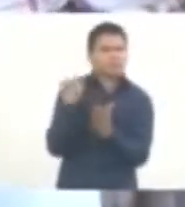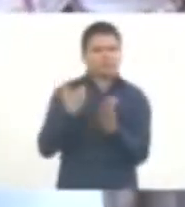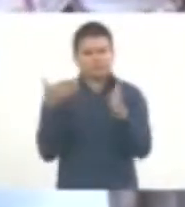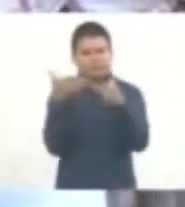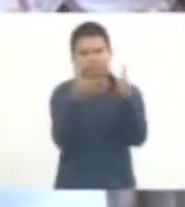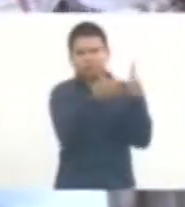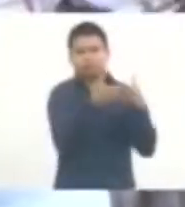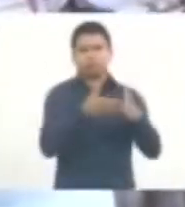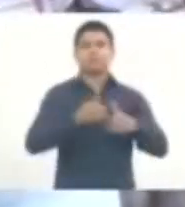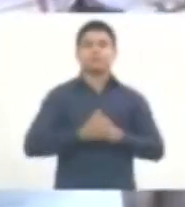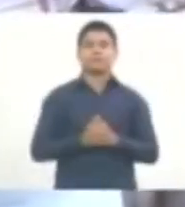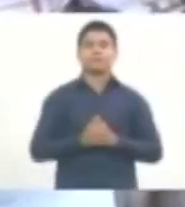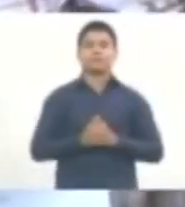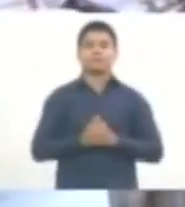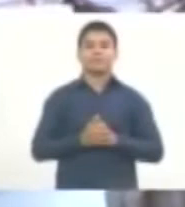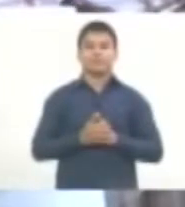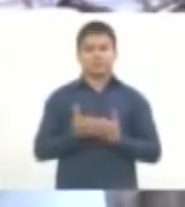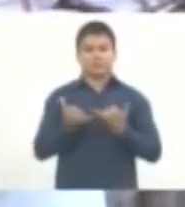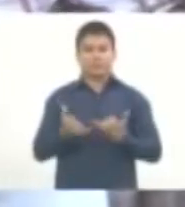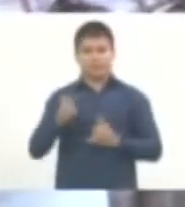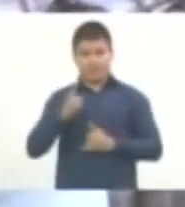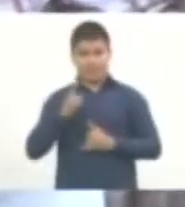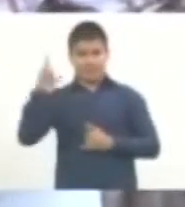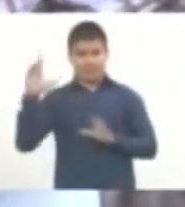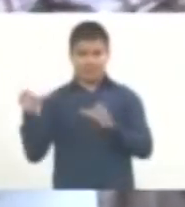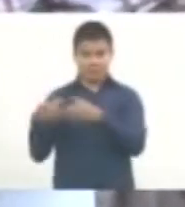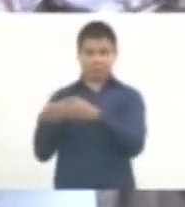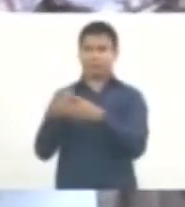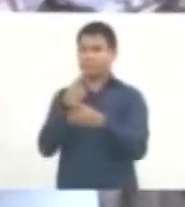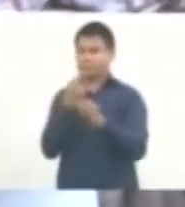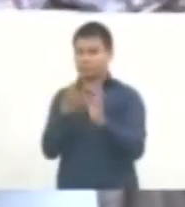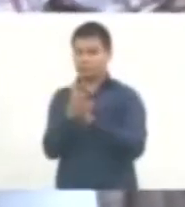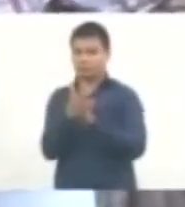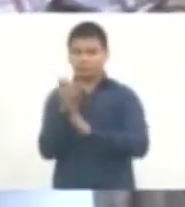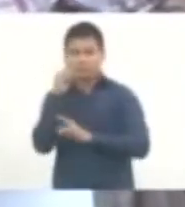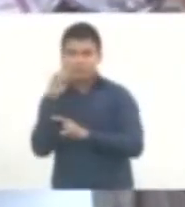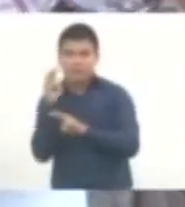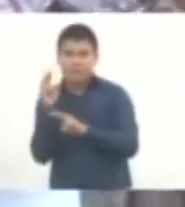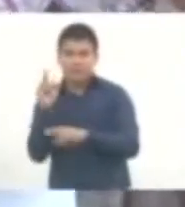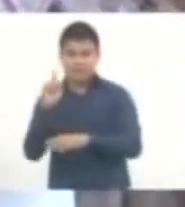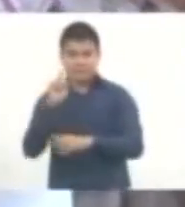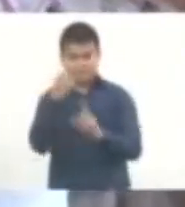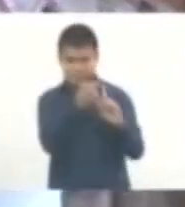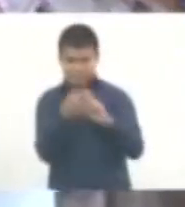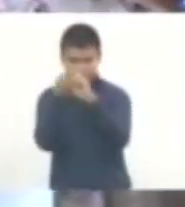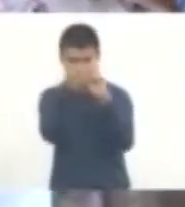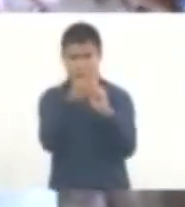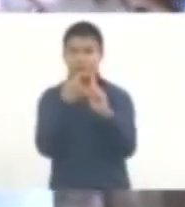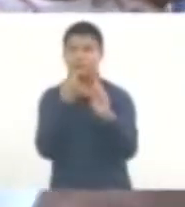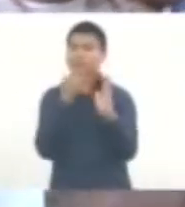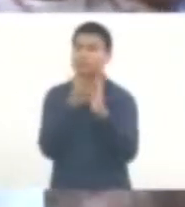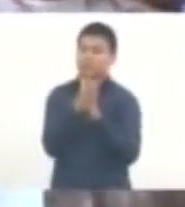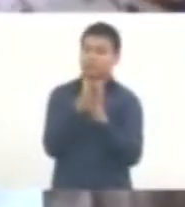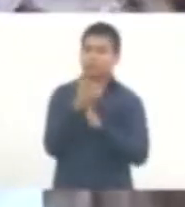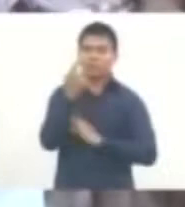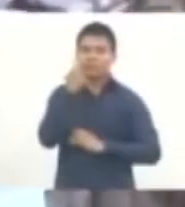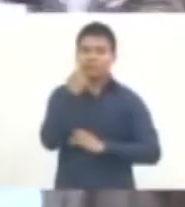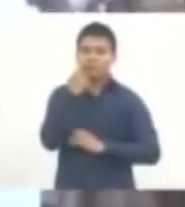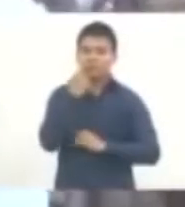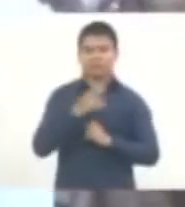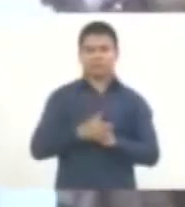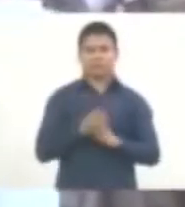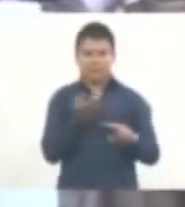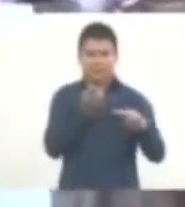que la Procuraduría entienda que están delinquiendo en contra de